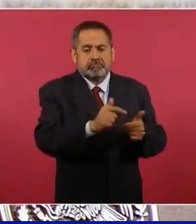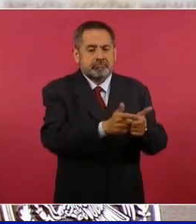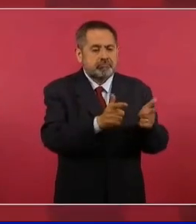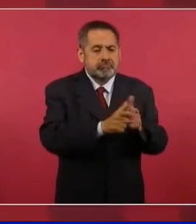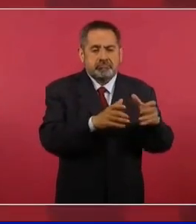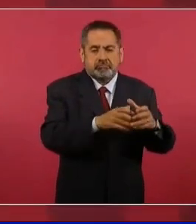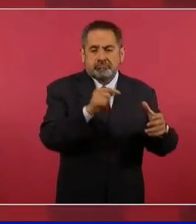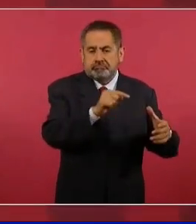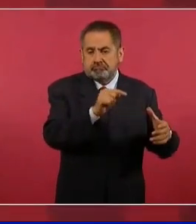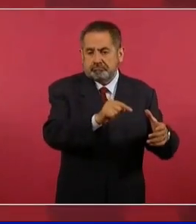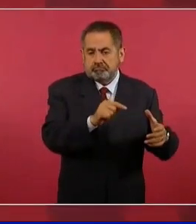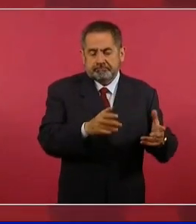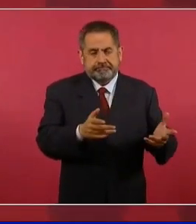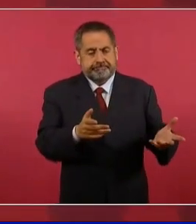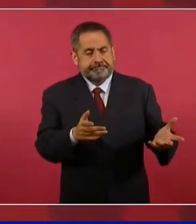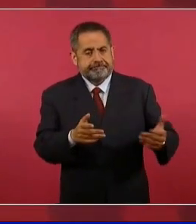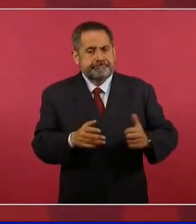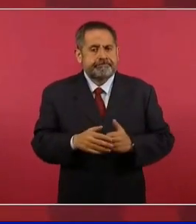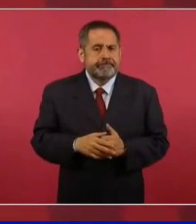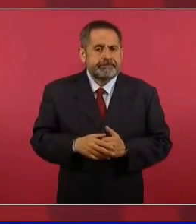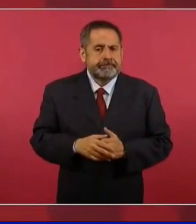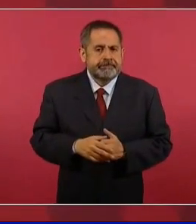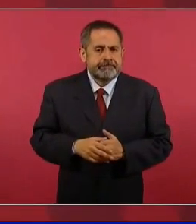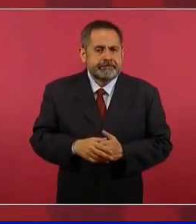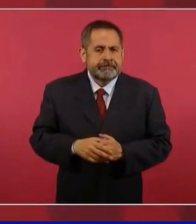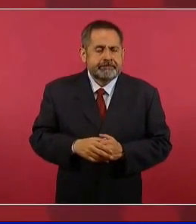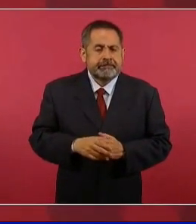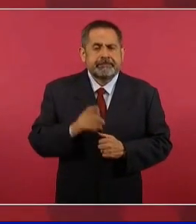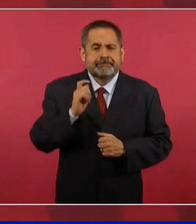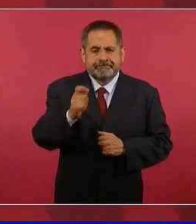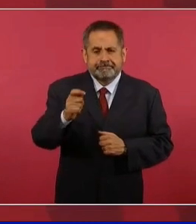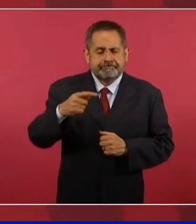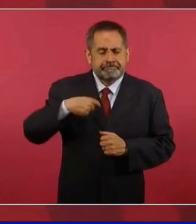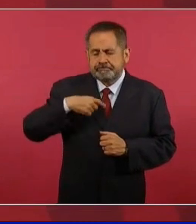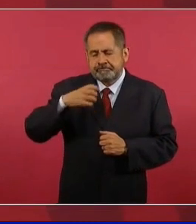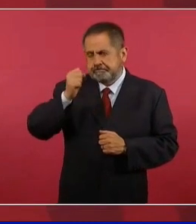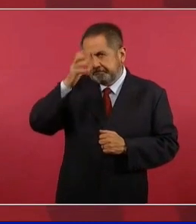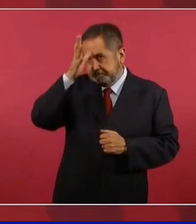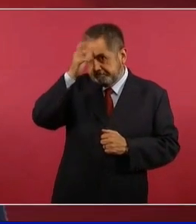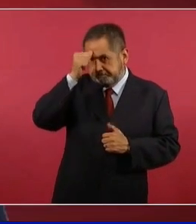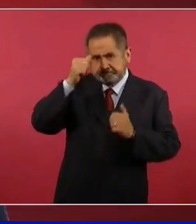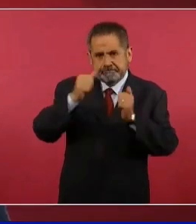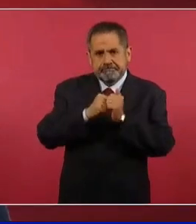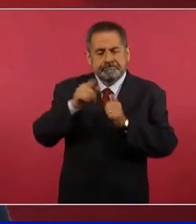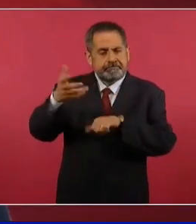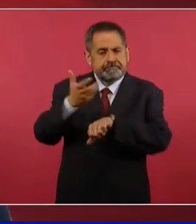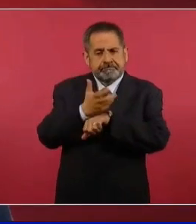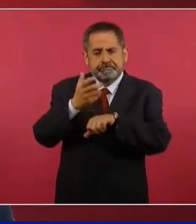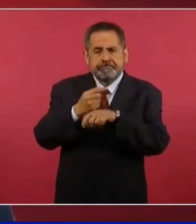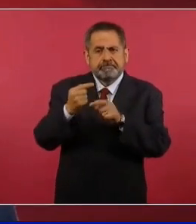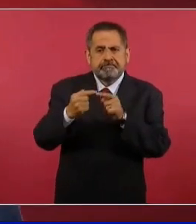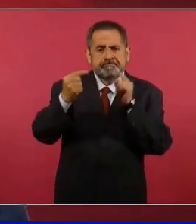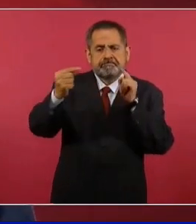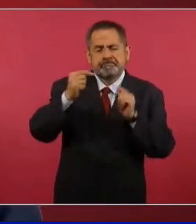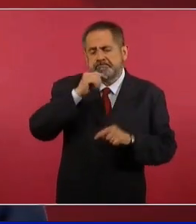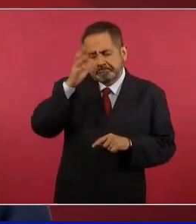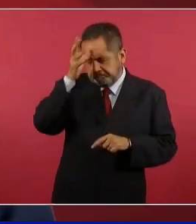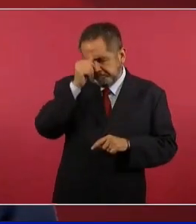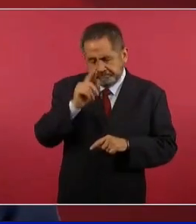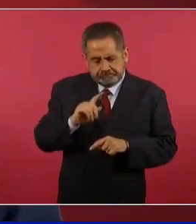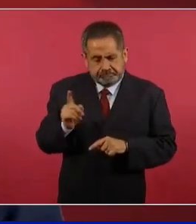Es algo en lo que nosotros no coincidimos con el gobierno de Estados Unidos.